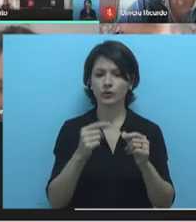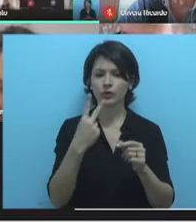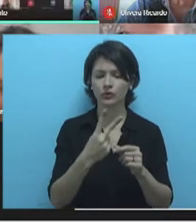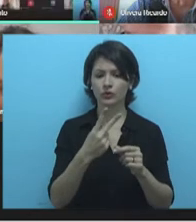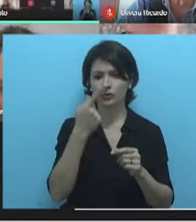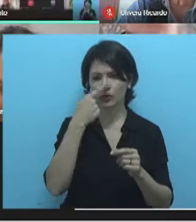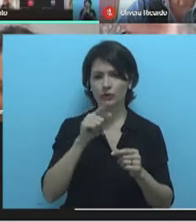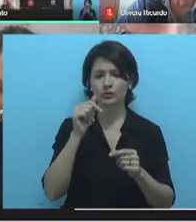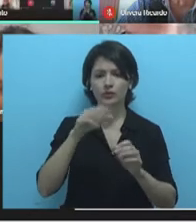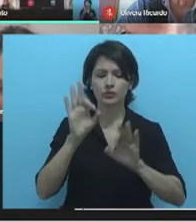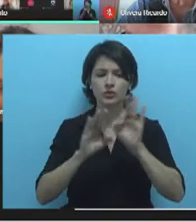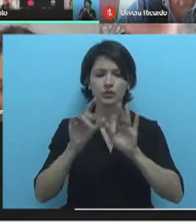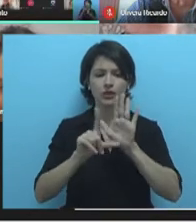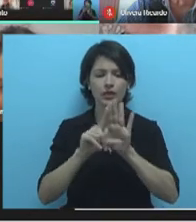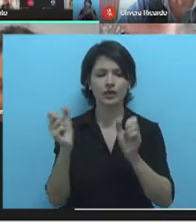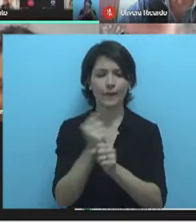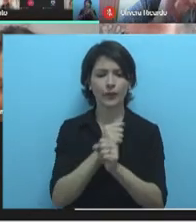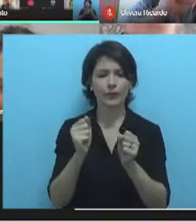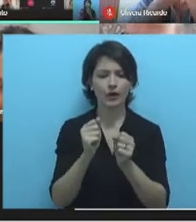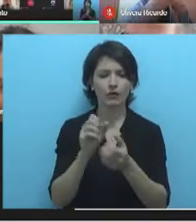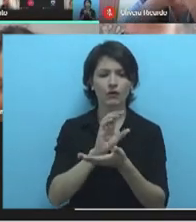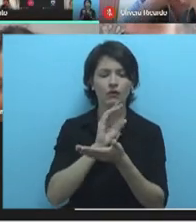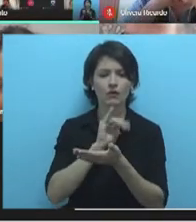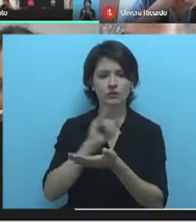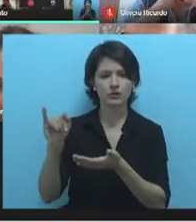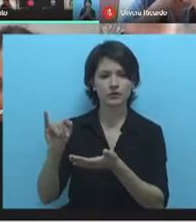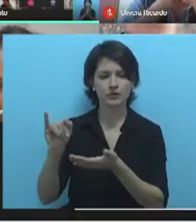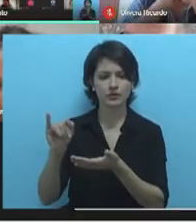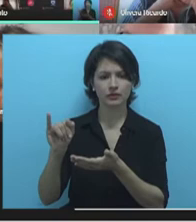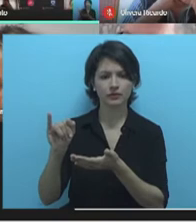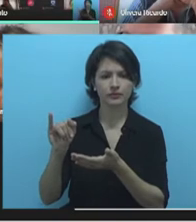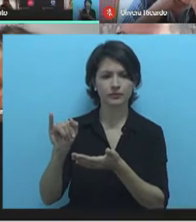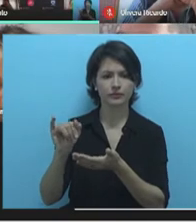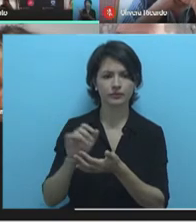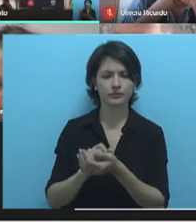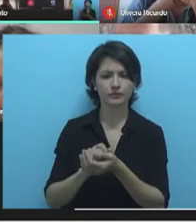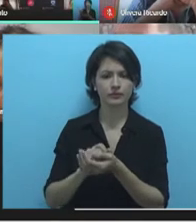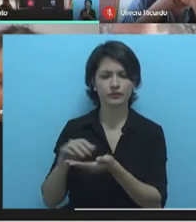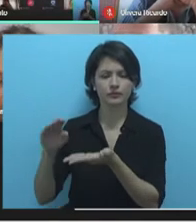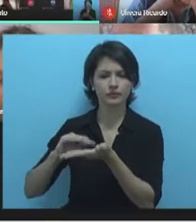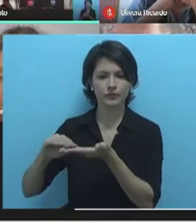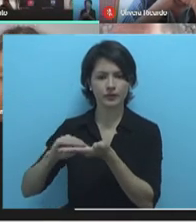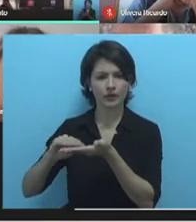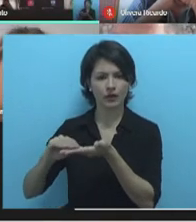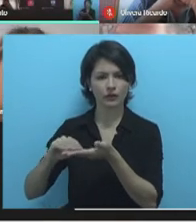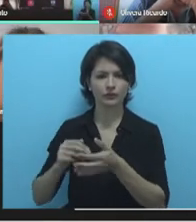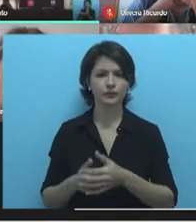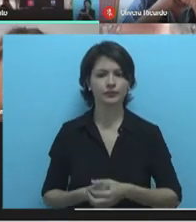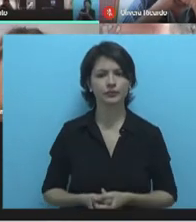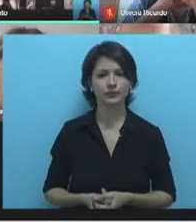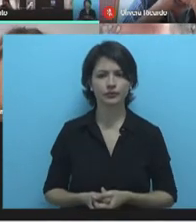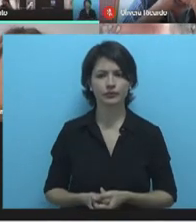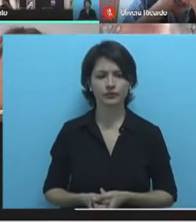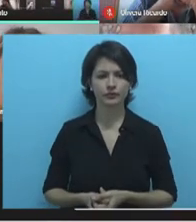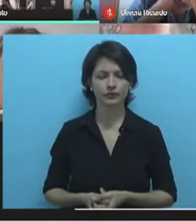2 de forma en consecuencia el proyecto de ley recibe sanción de la cámara de diputados y se comunica a la cámara de senadores